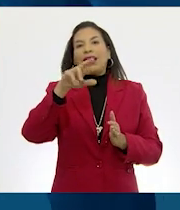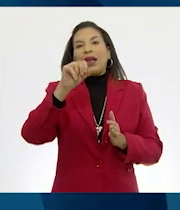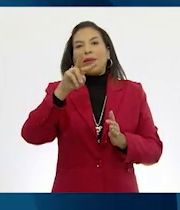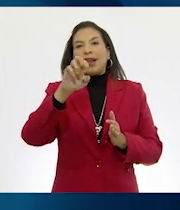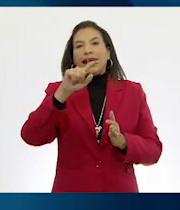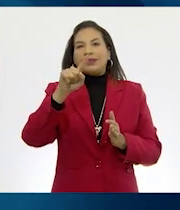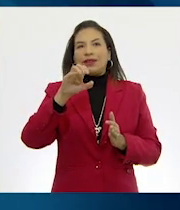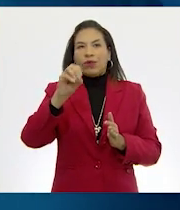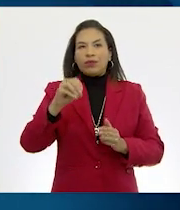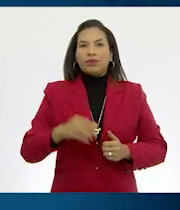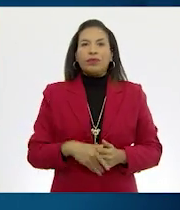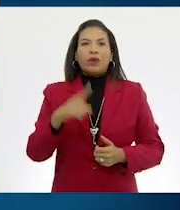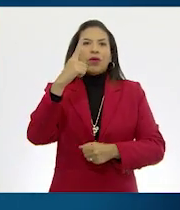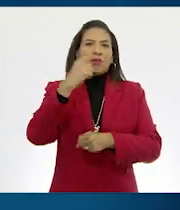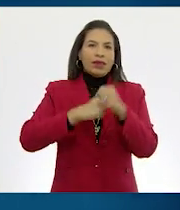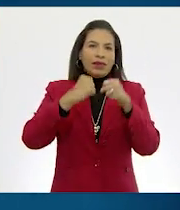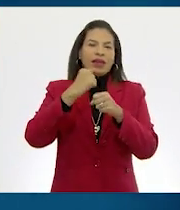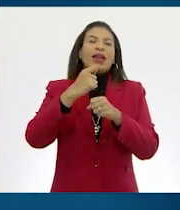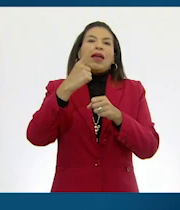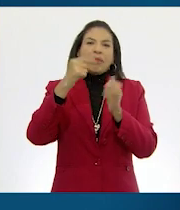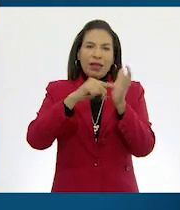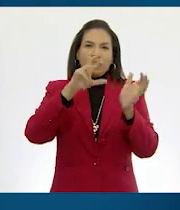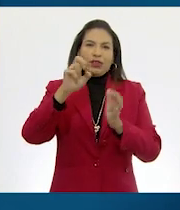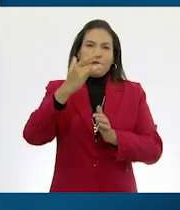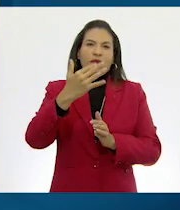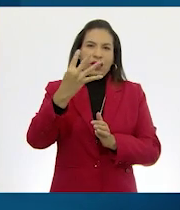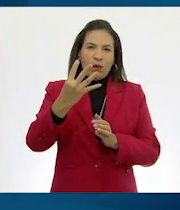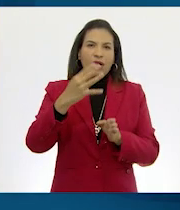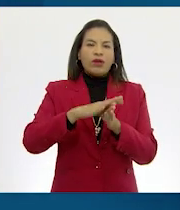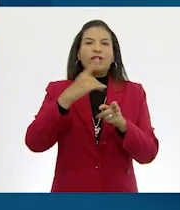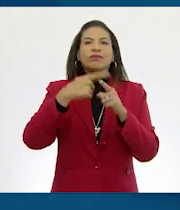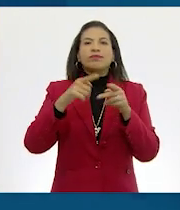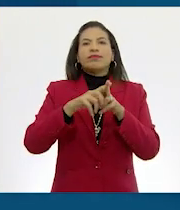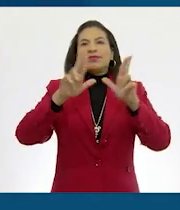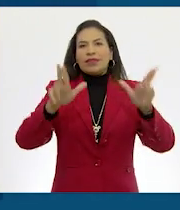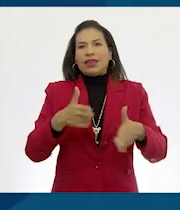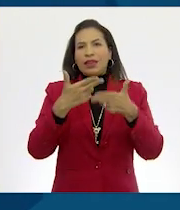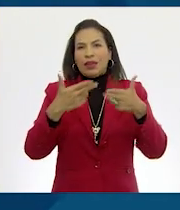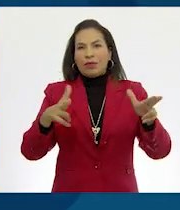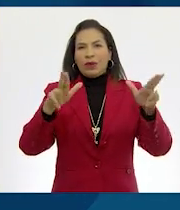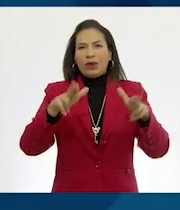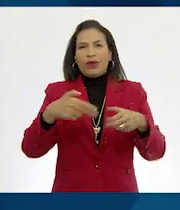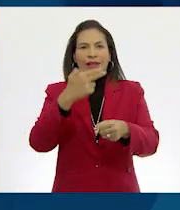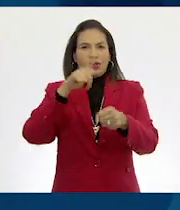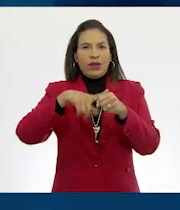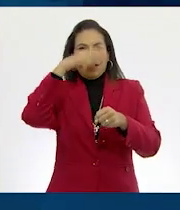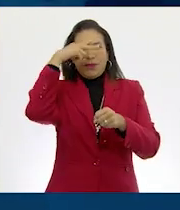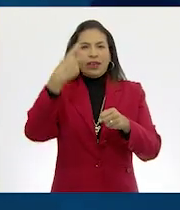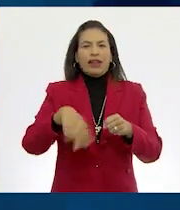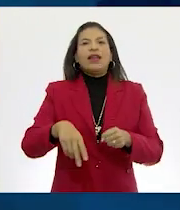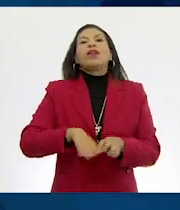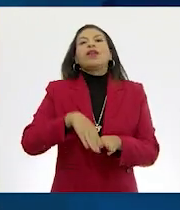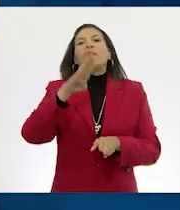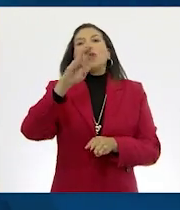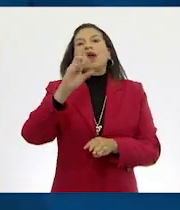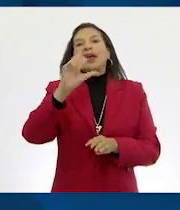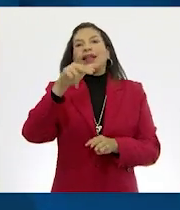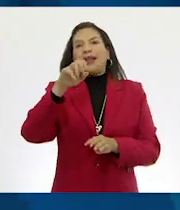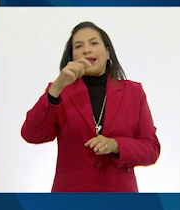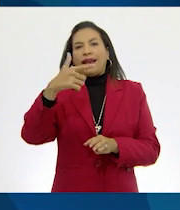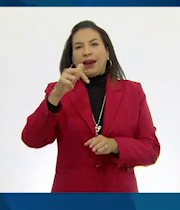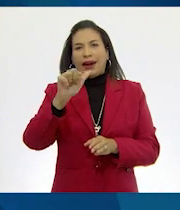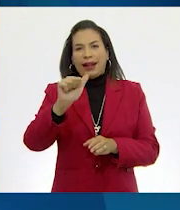Velasco. En 1854 se compuso el himno nacional mexicano por Francisco González